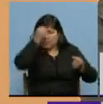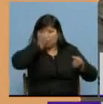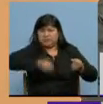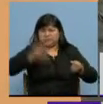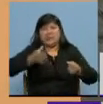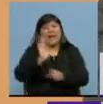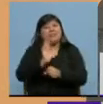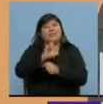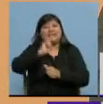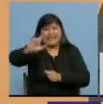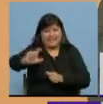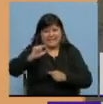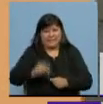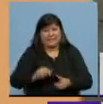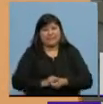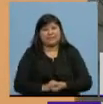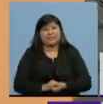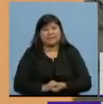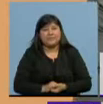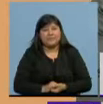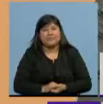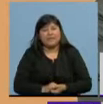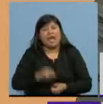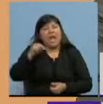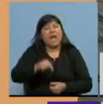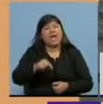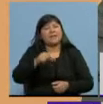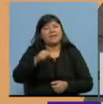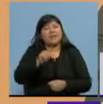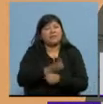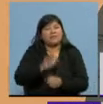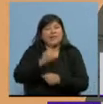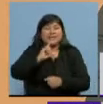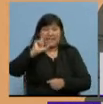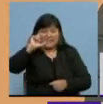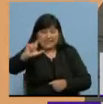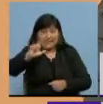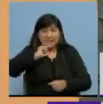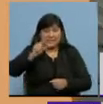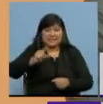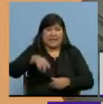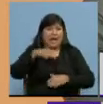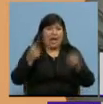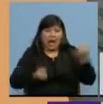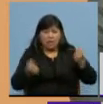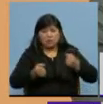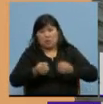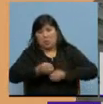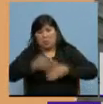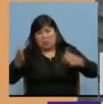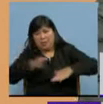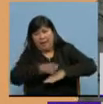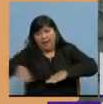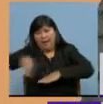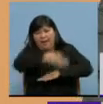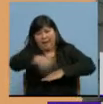Sí, estaría bueno. El turismo de carretera es difícil por ahí verlos en callejeros, salvo aquella vez en